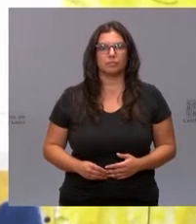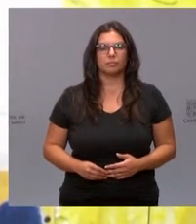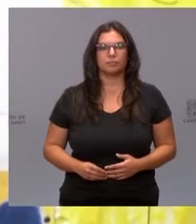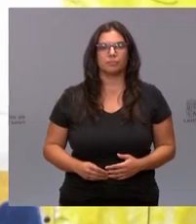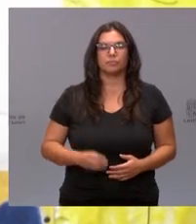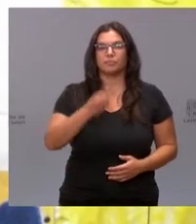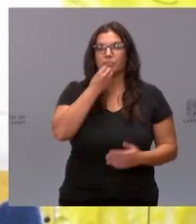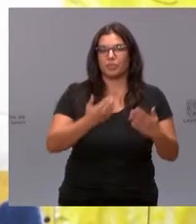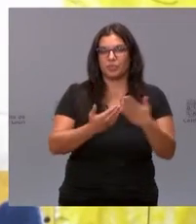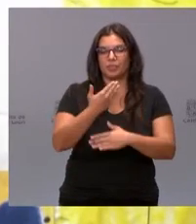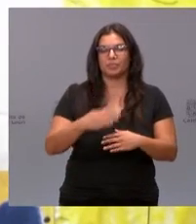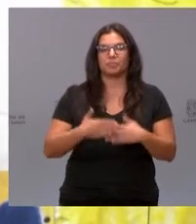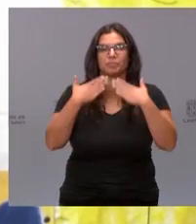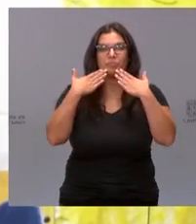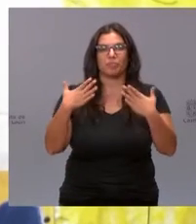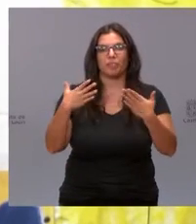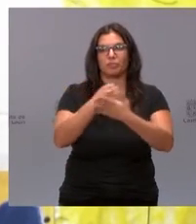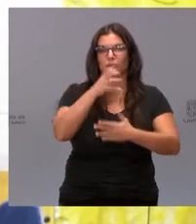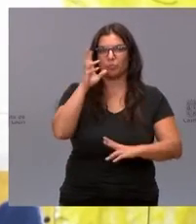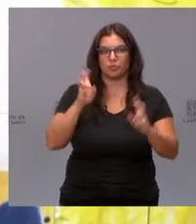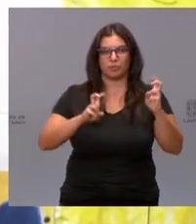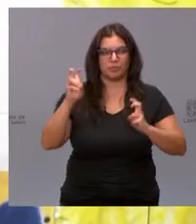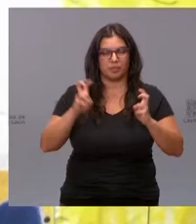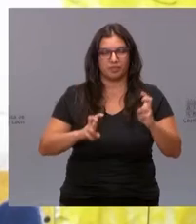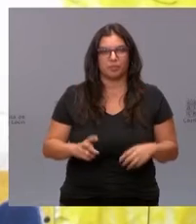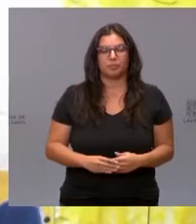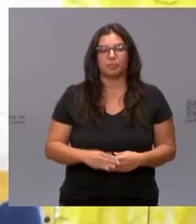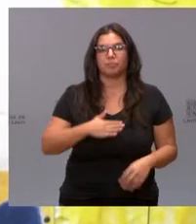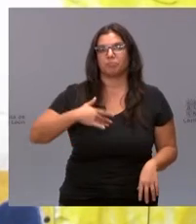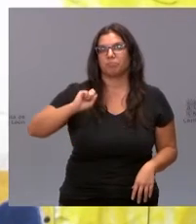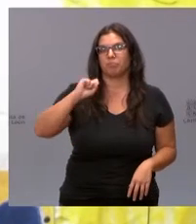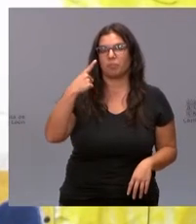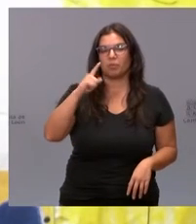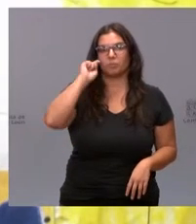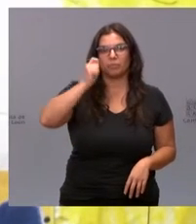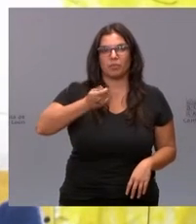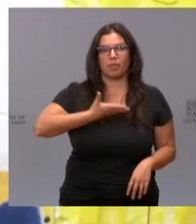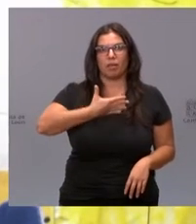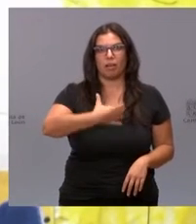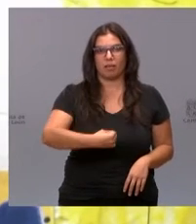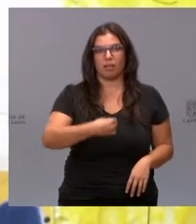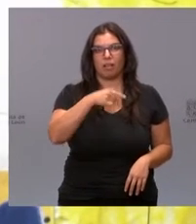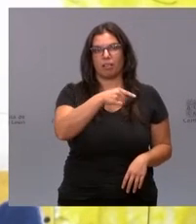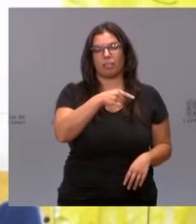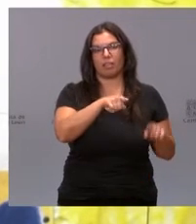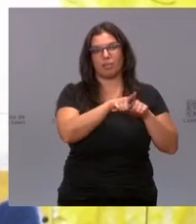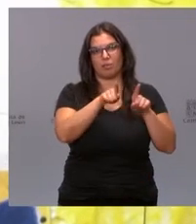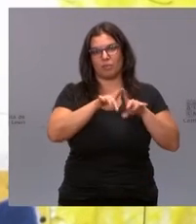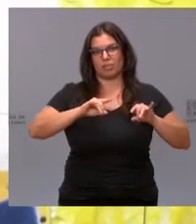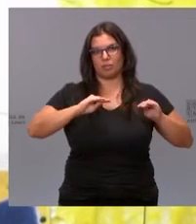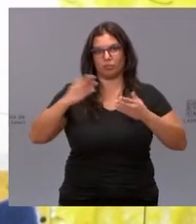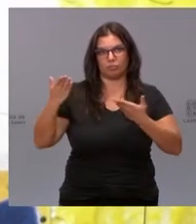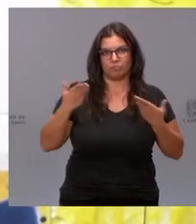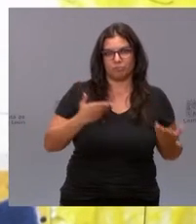Muy buenos días. Muchas gracias a todos por su asistencia. Quiero en primer lugar saludar al alcalde que ejerce de anfitrión, a